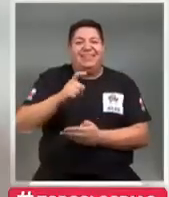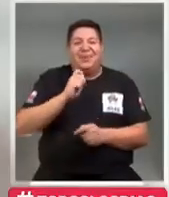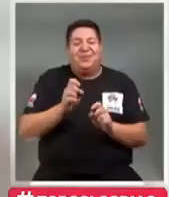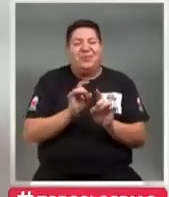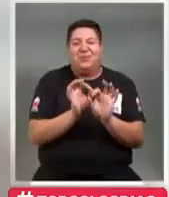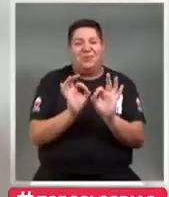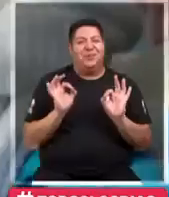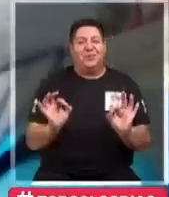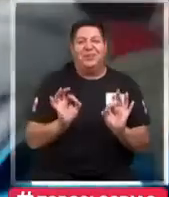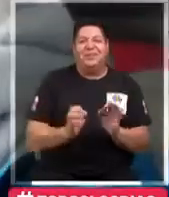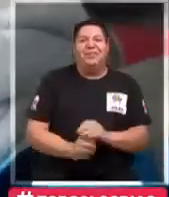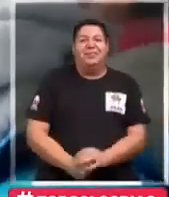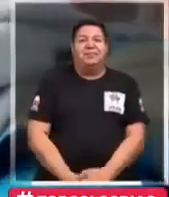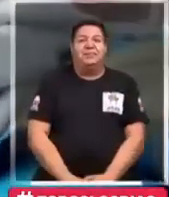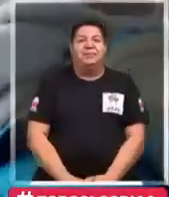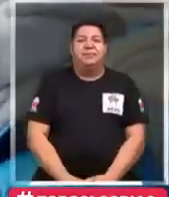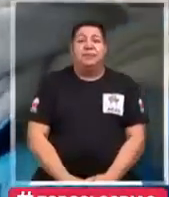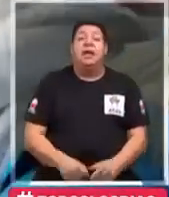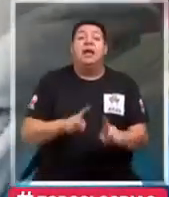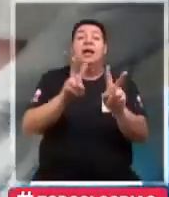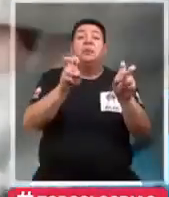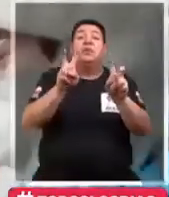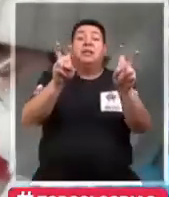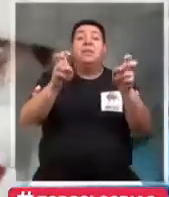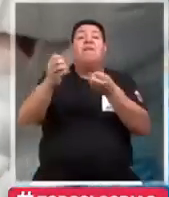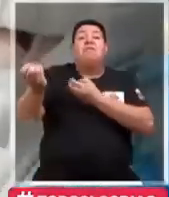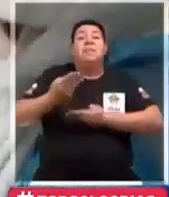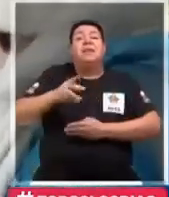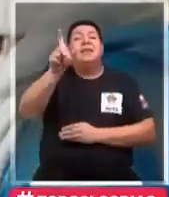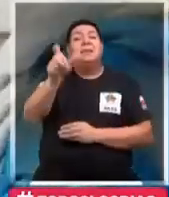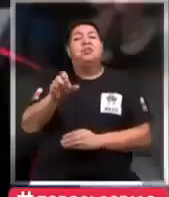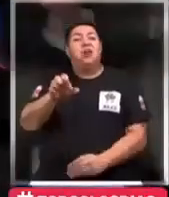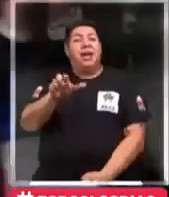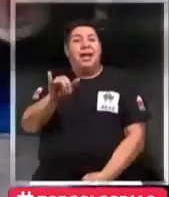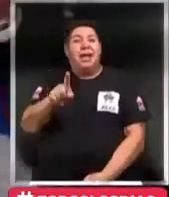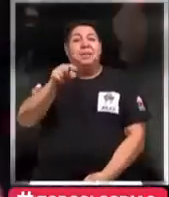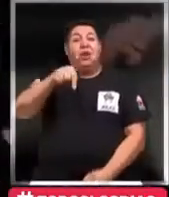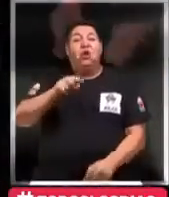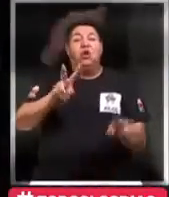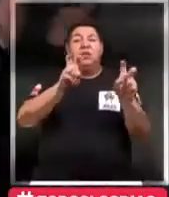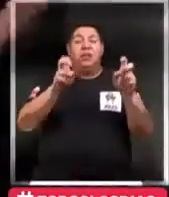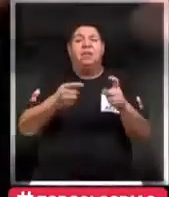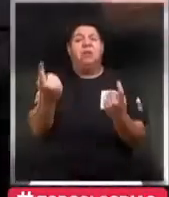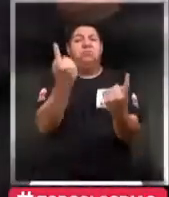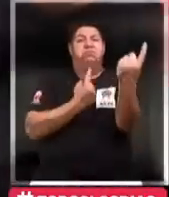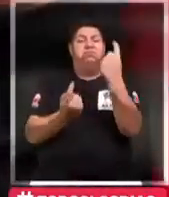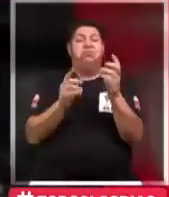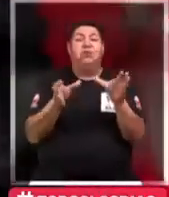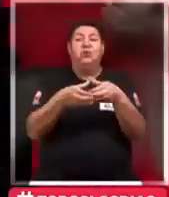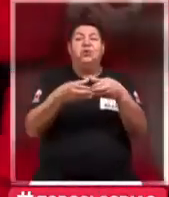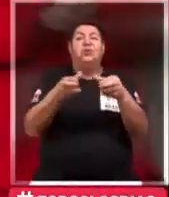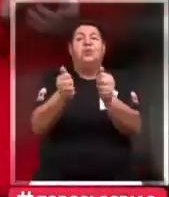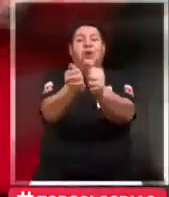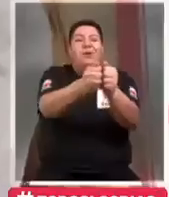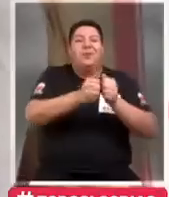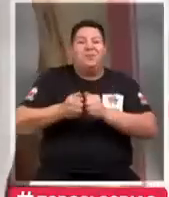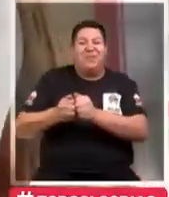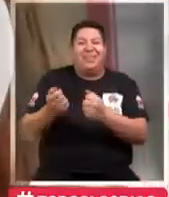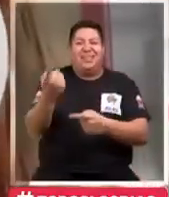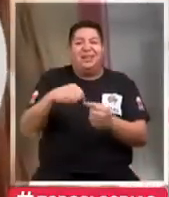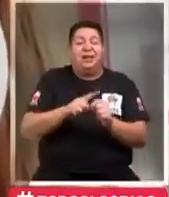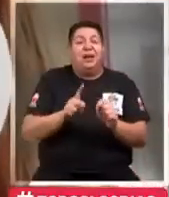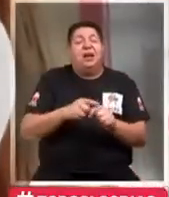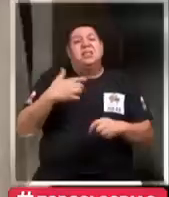única. La bienvenida de Emi hoy día. Estamos todos reunidos, aquí está su musa, su conexión. Después de